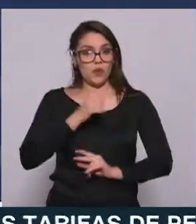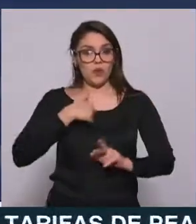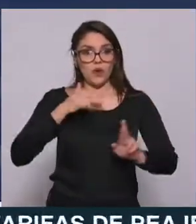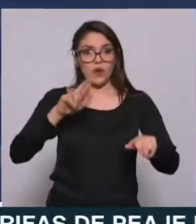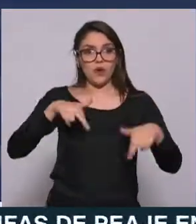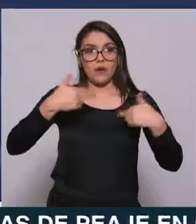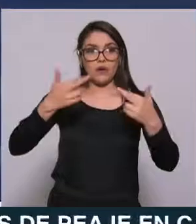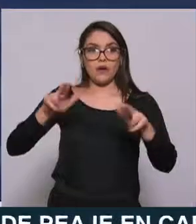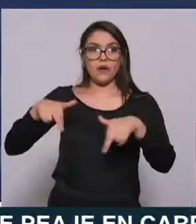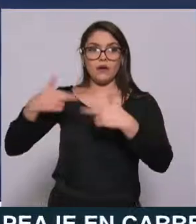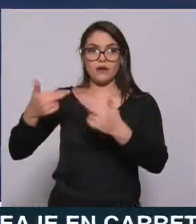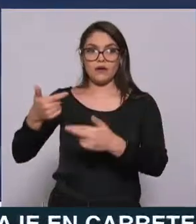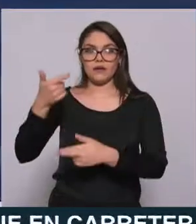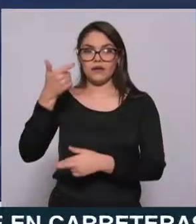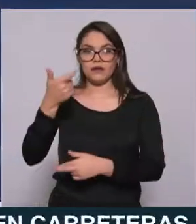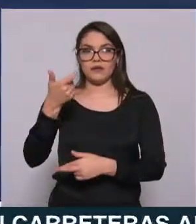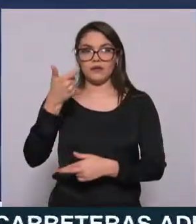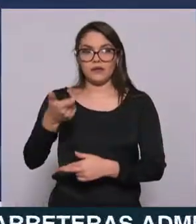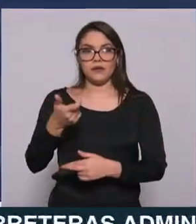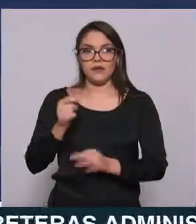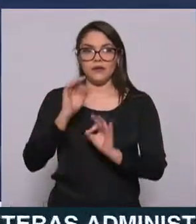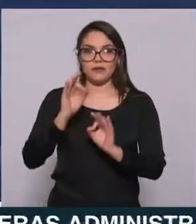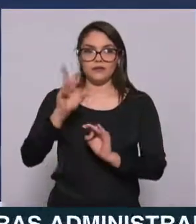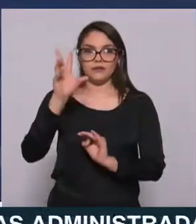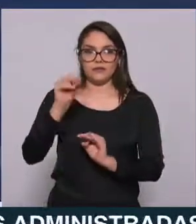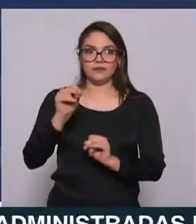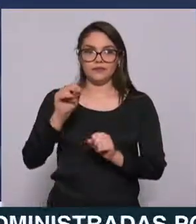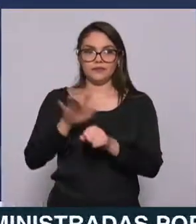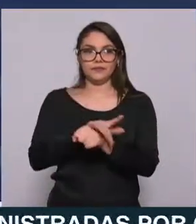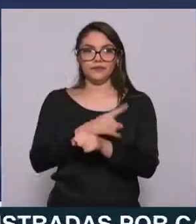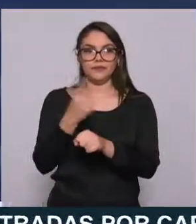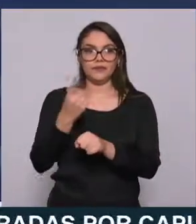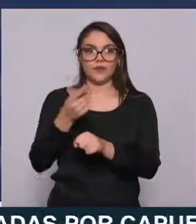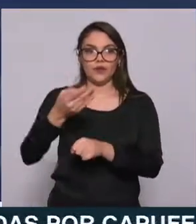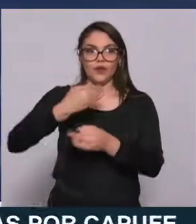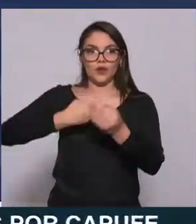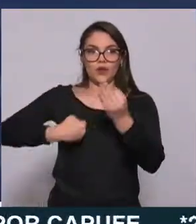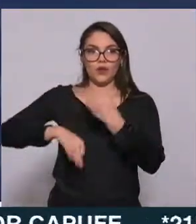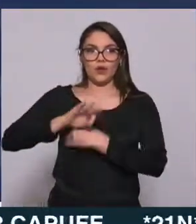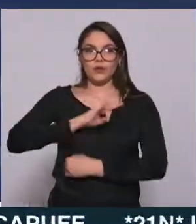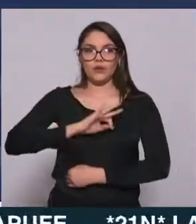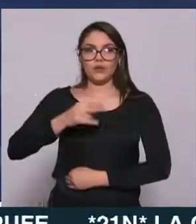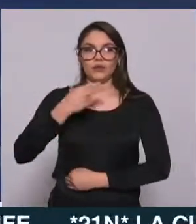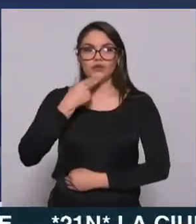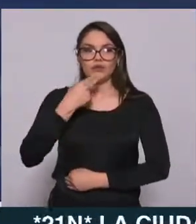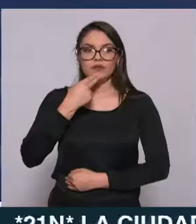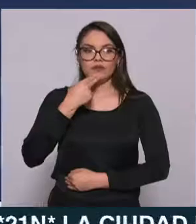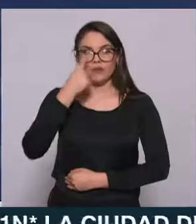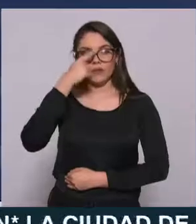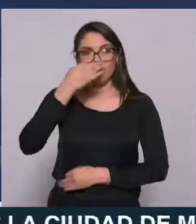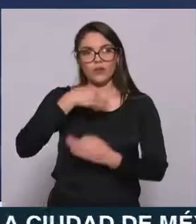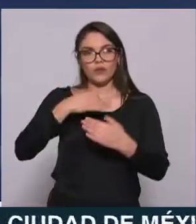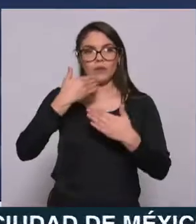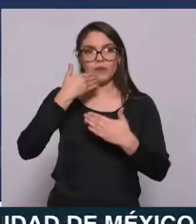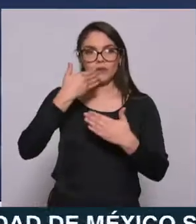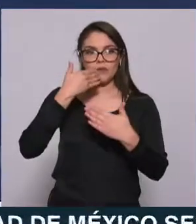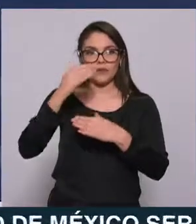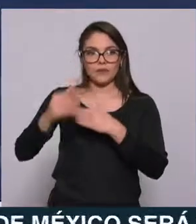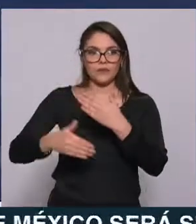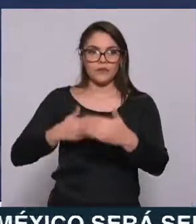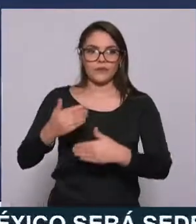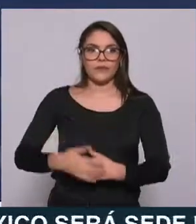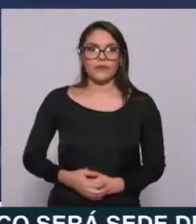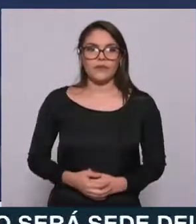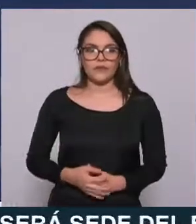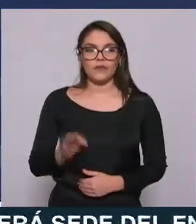lo público, porque lo público es de todos y tiene que servir para todos o para la mayoría.